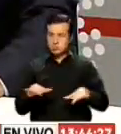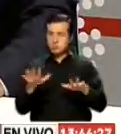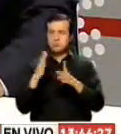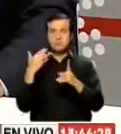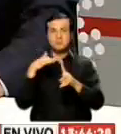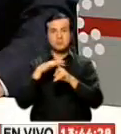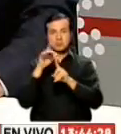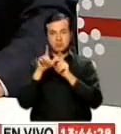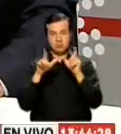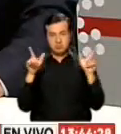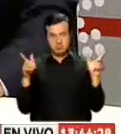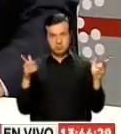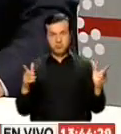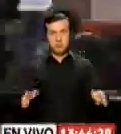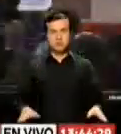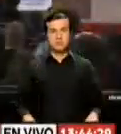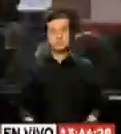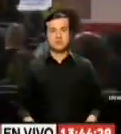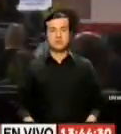inclusión a migrantes.